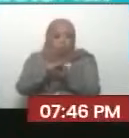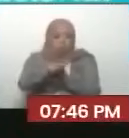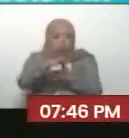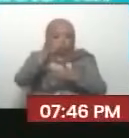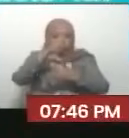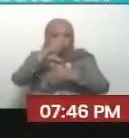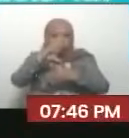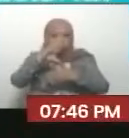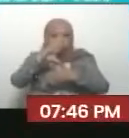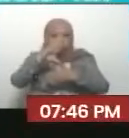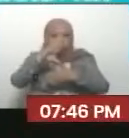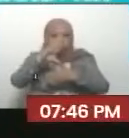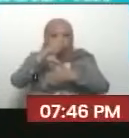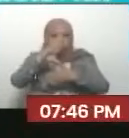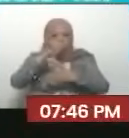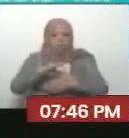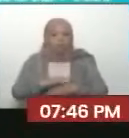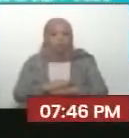continente.